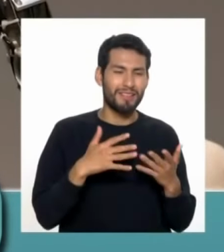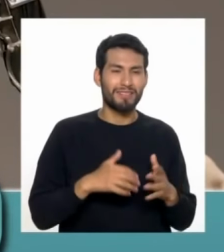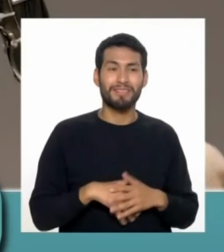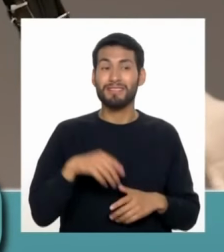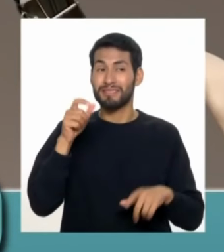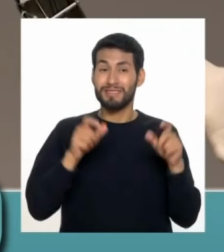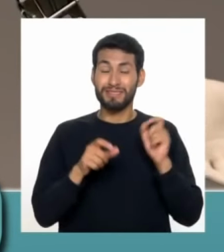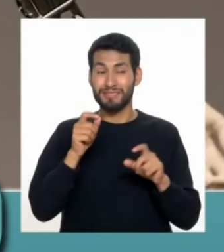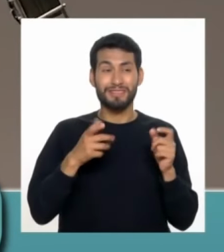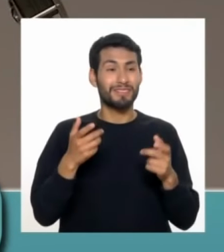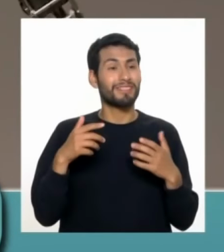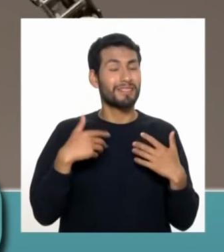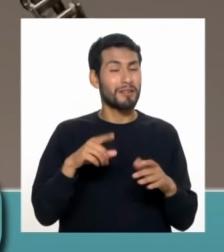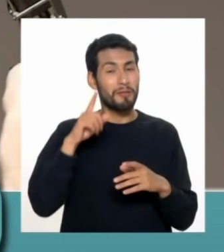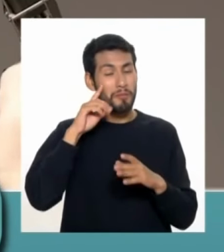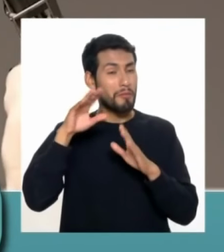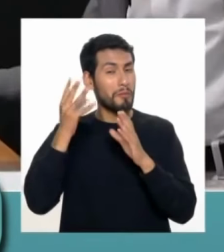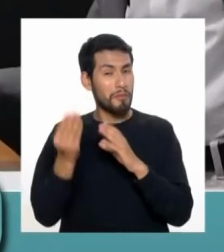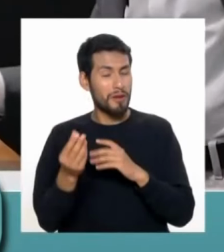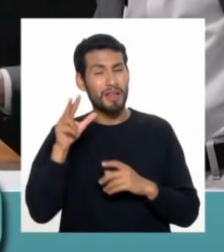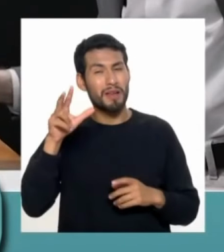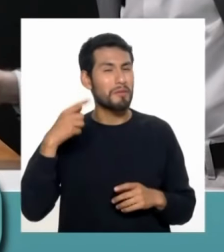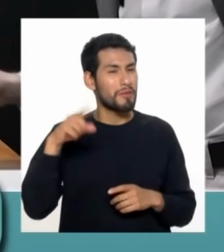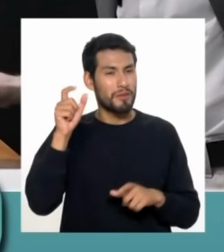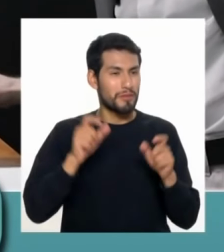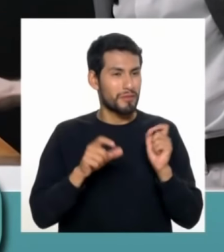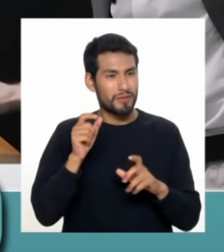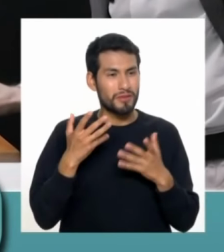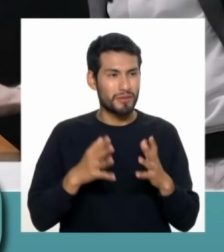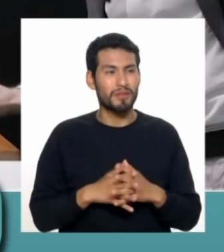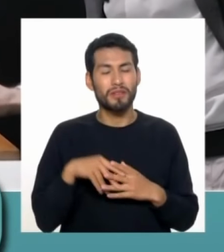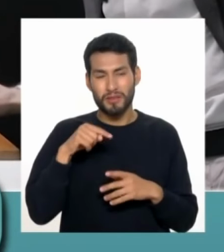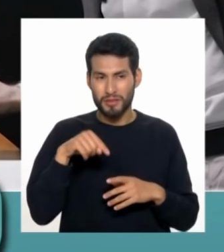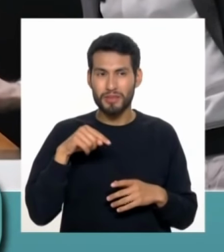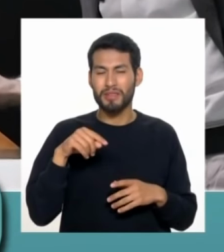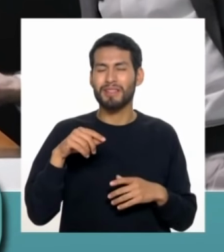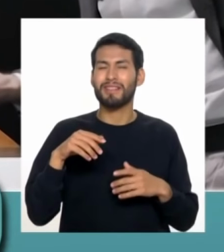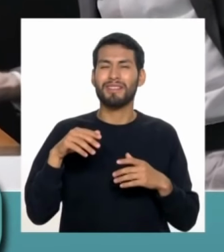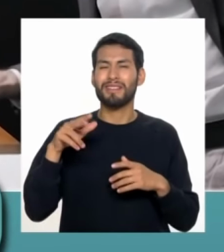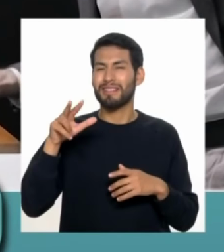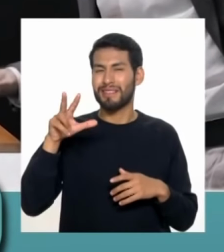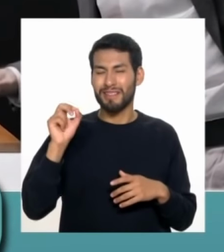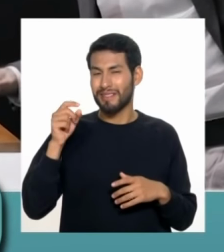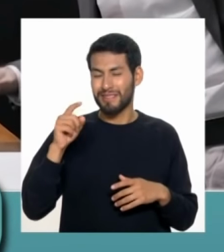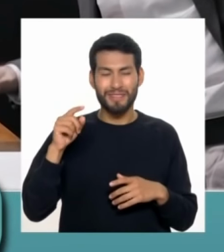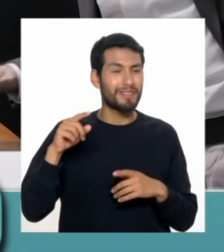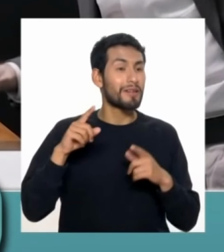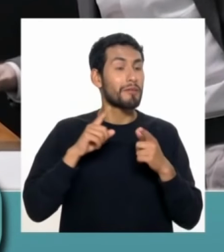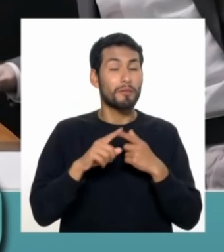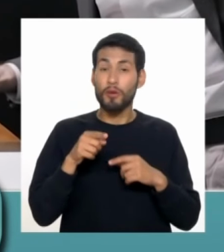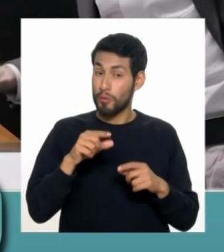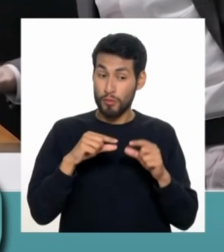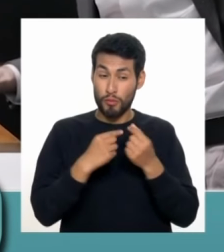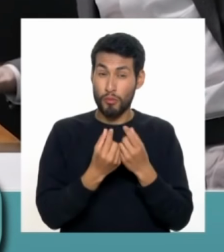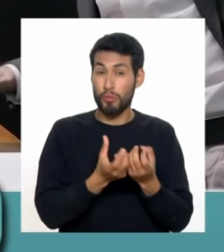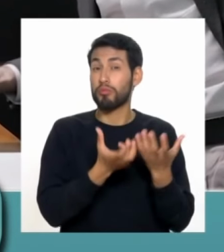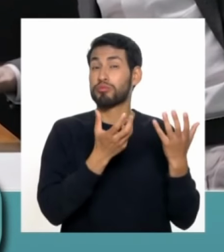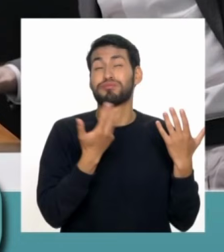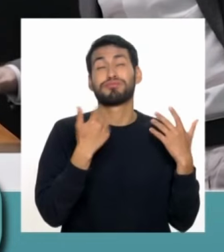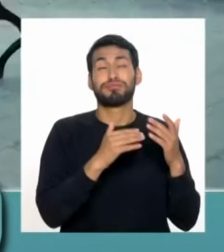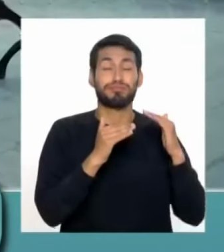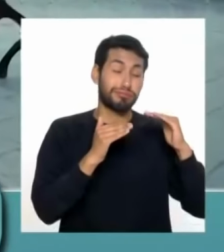personas representan una cantidad menor, 3 millones de personas del total, que es más de 30 millones, pero es un grupo importante y entonces hay una